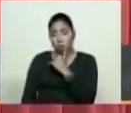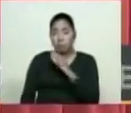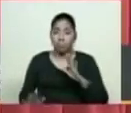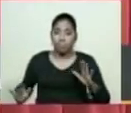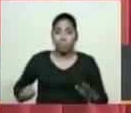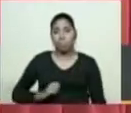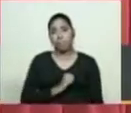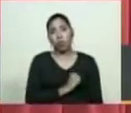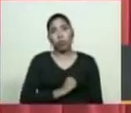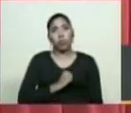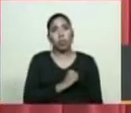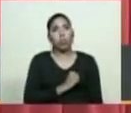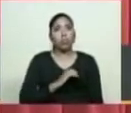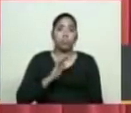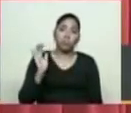lo sentimos en verdad,